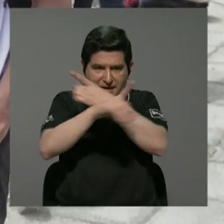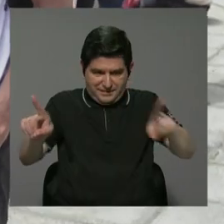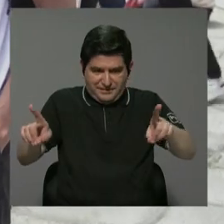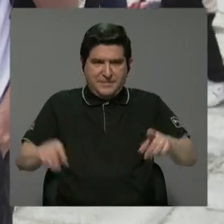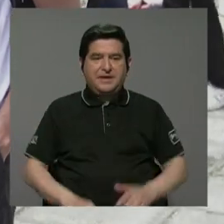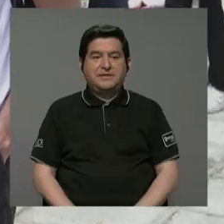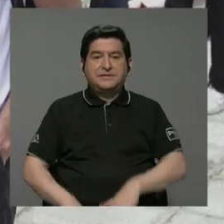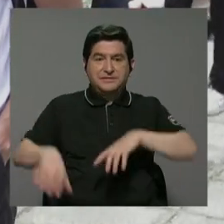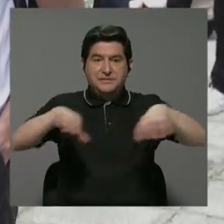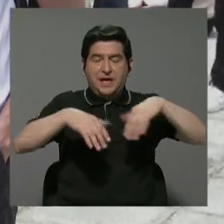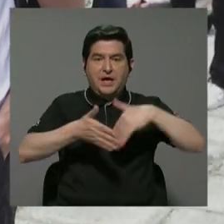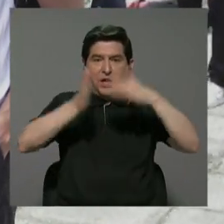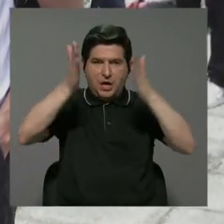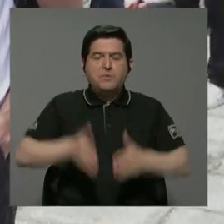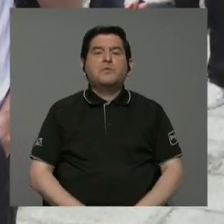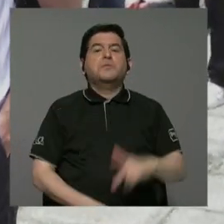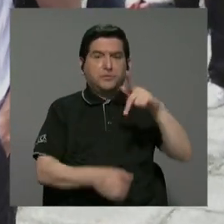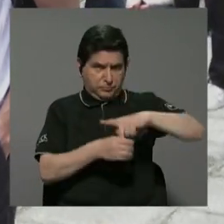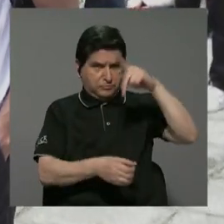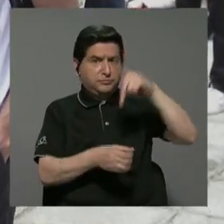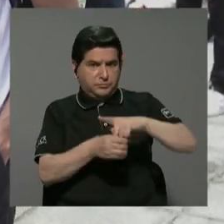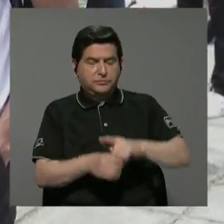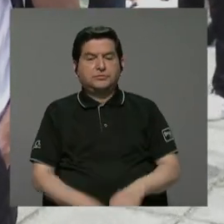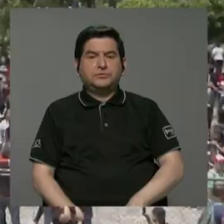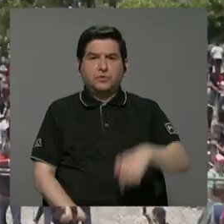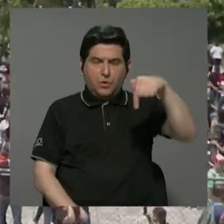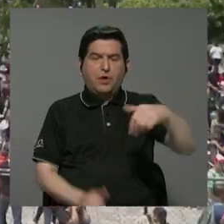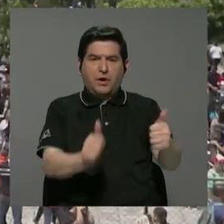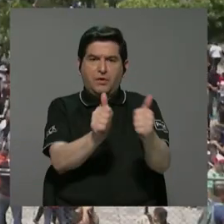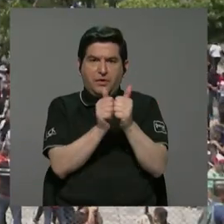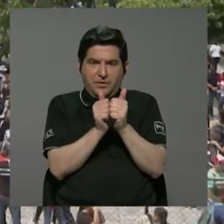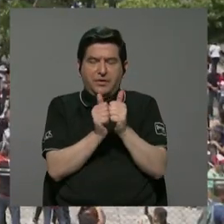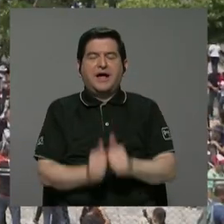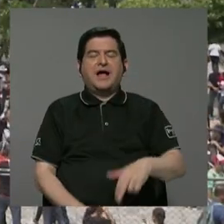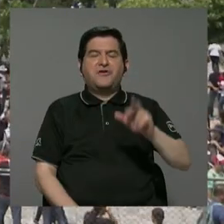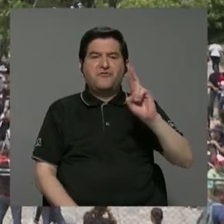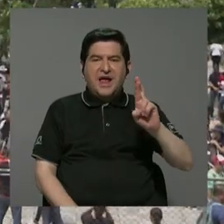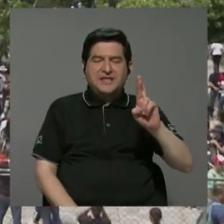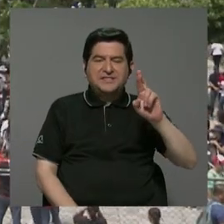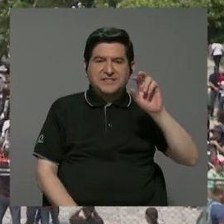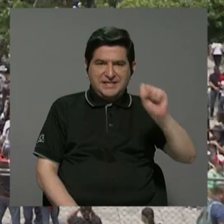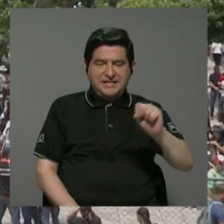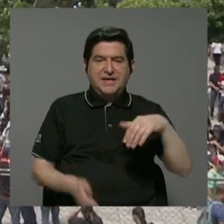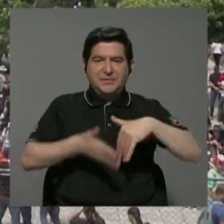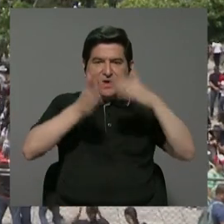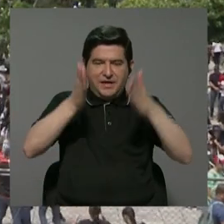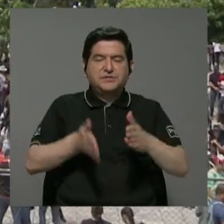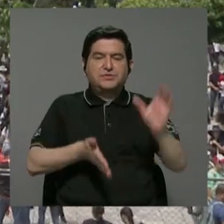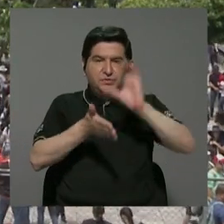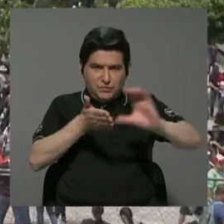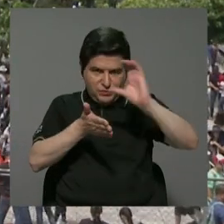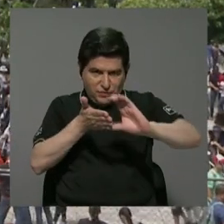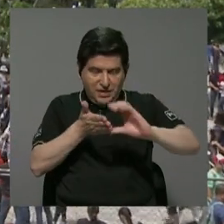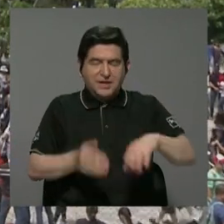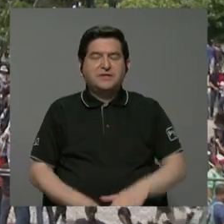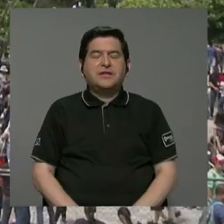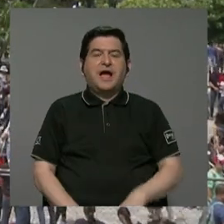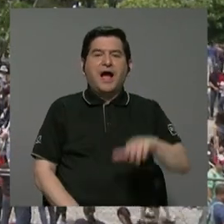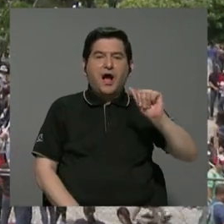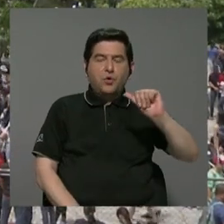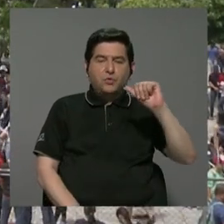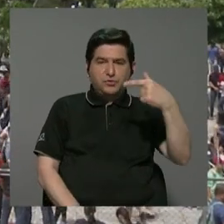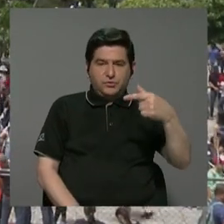donde el movimiento estudiantil se ha hecho presente, y me encuentro en compañía de Rachel Silva, del Movimiento de Estudiantes de Secundaria, y de Augusto